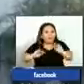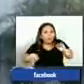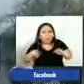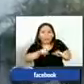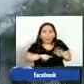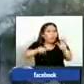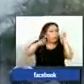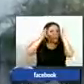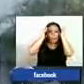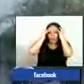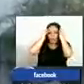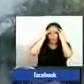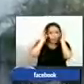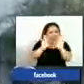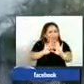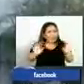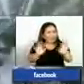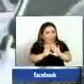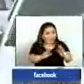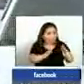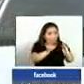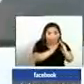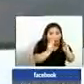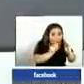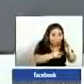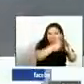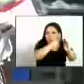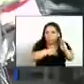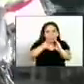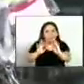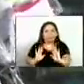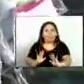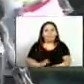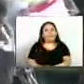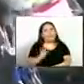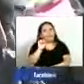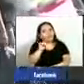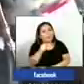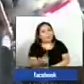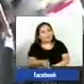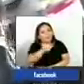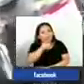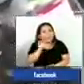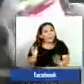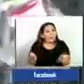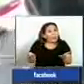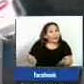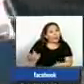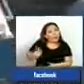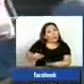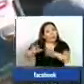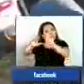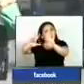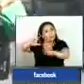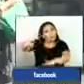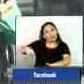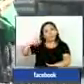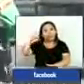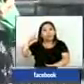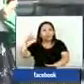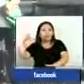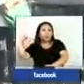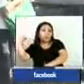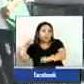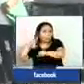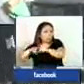se preocupe, que no le vamos a desconectar a nadie. Este dato se refleja en los 8 millones de dólares que ha perdido la institución